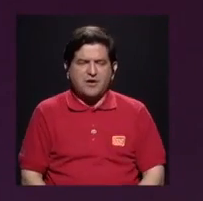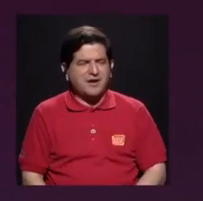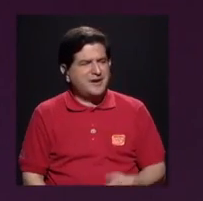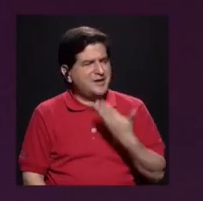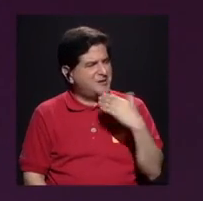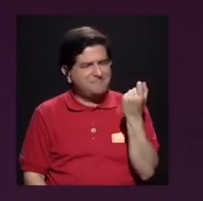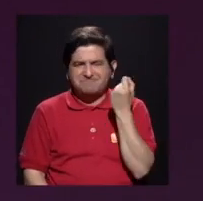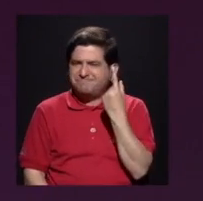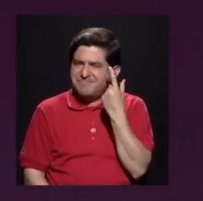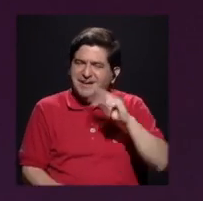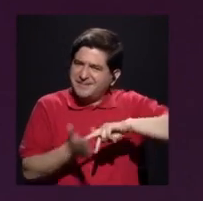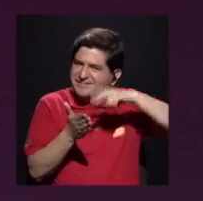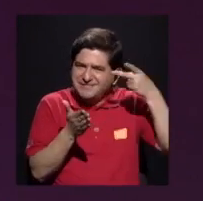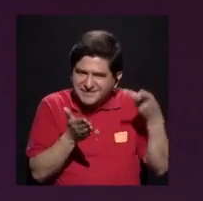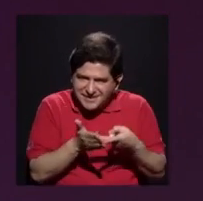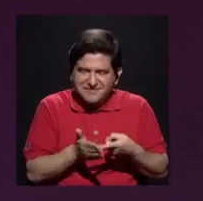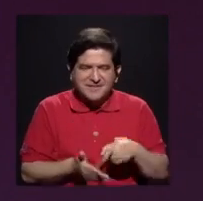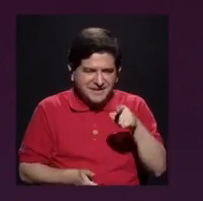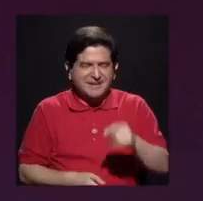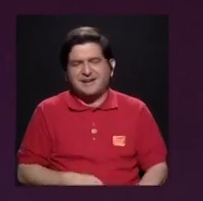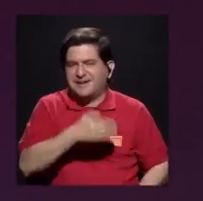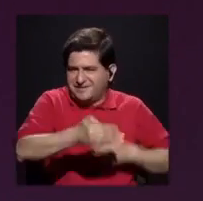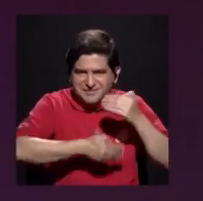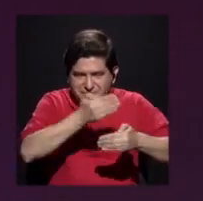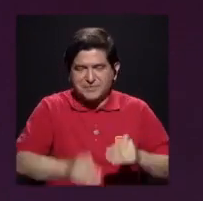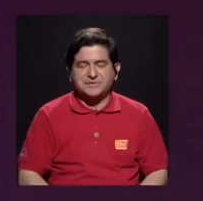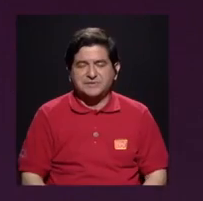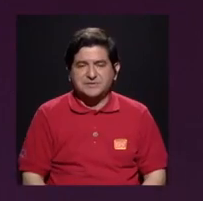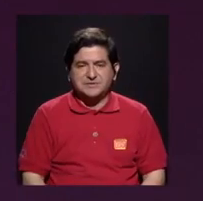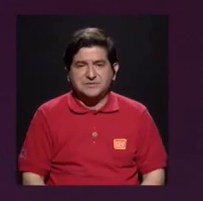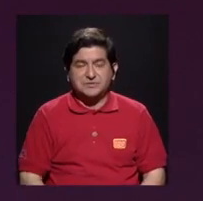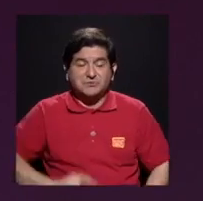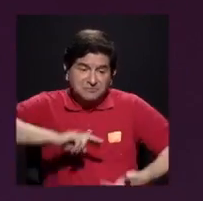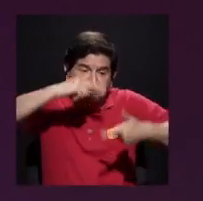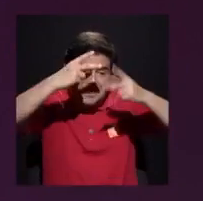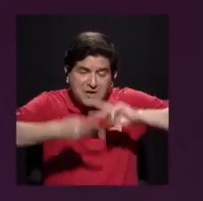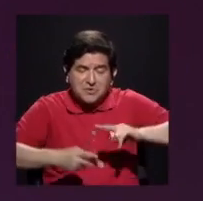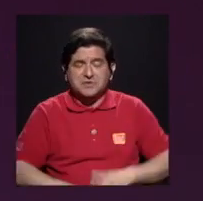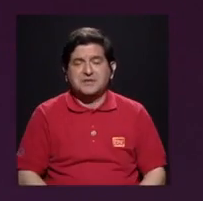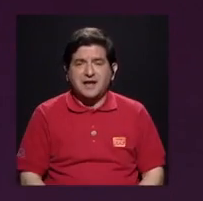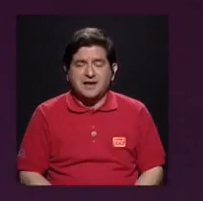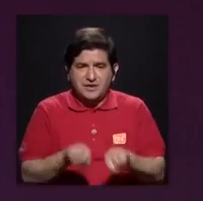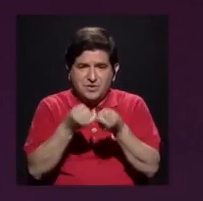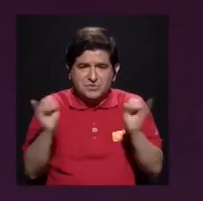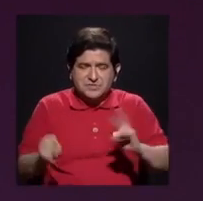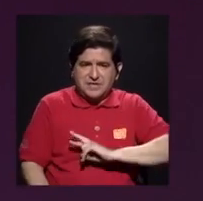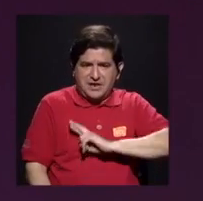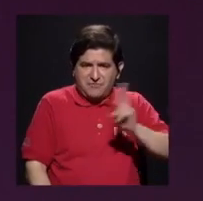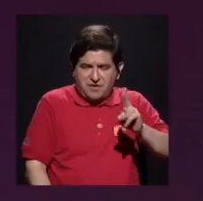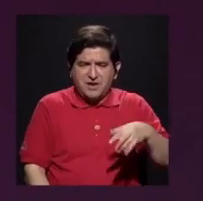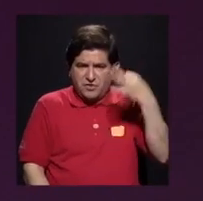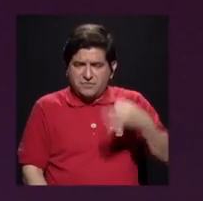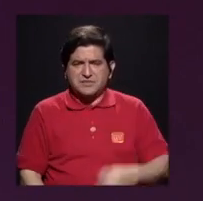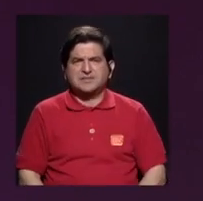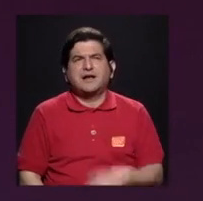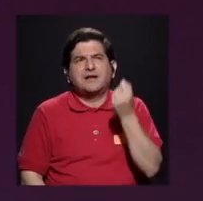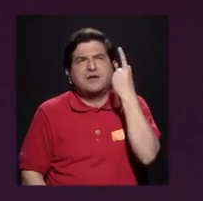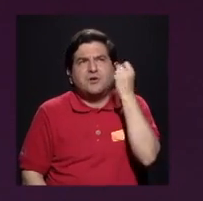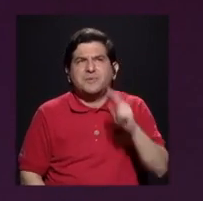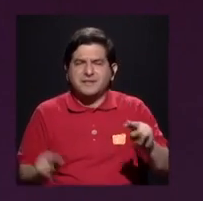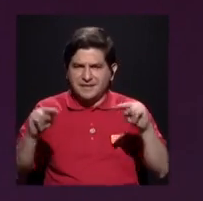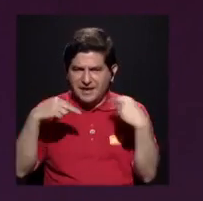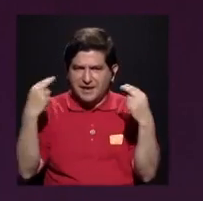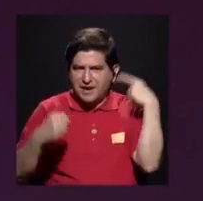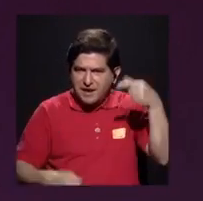entendimiento de lo que es la equidad y paradójicamente más bien la laicidad entendida como neutralidad del estado